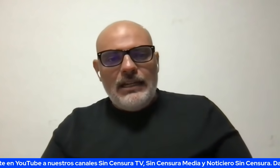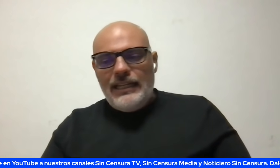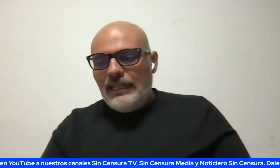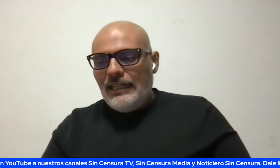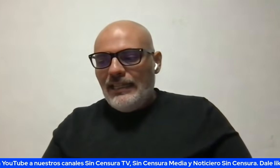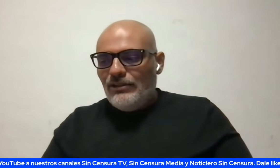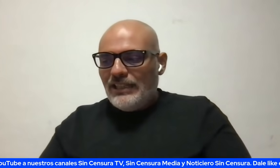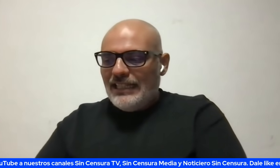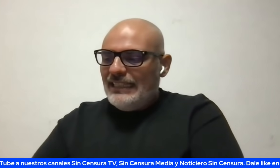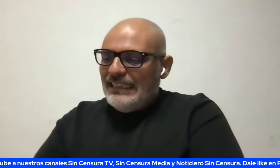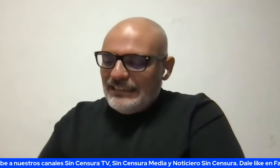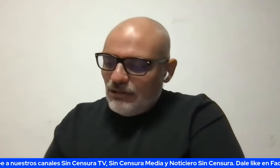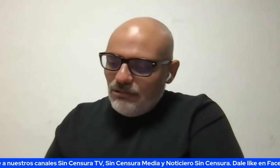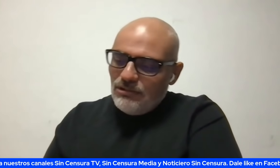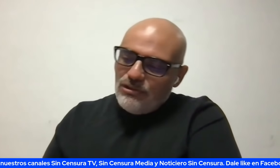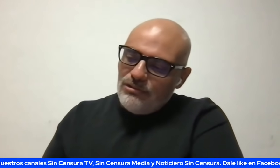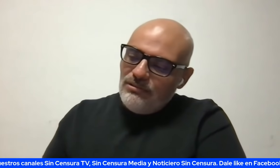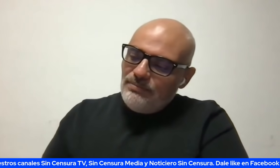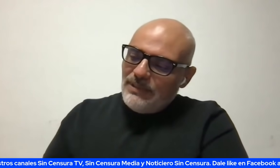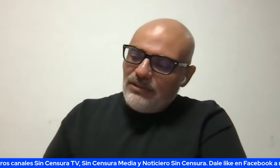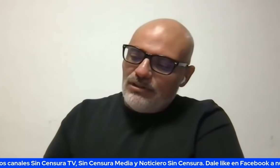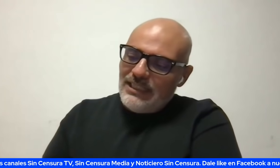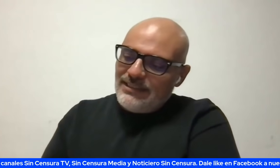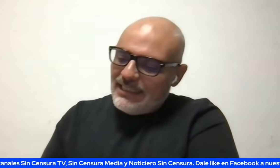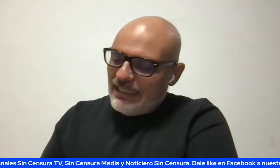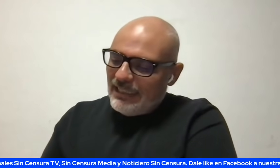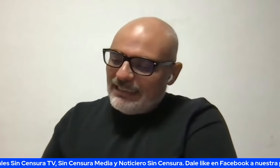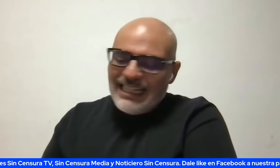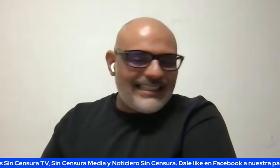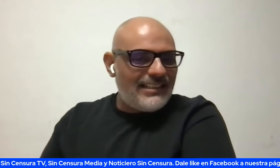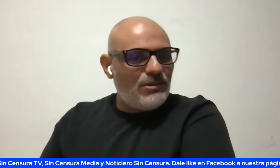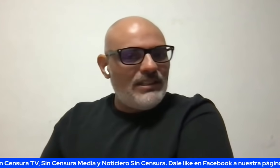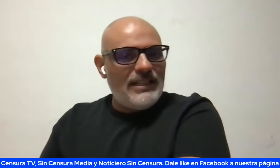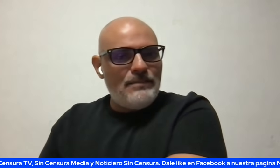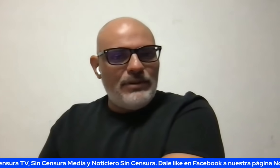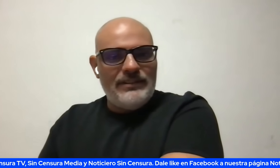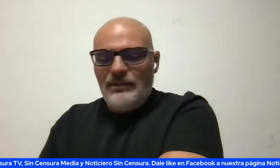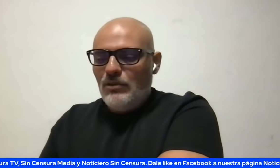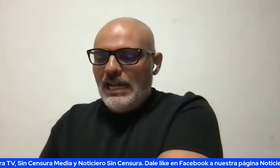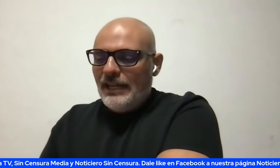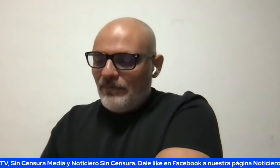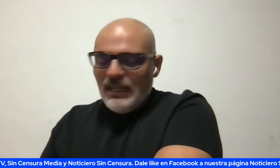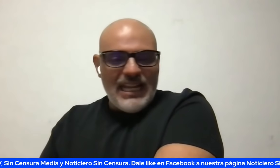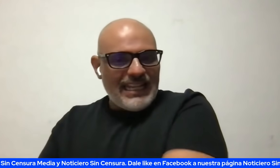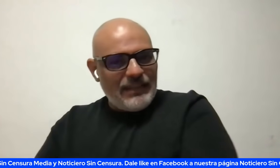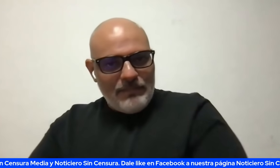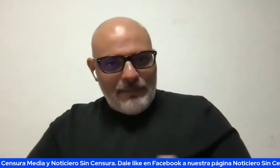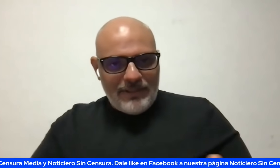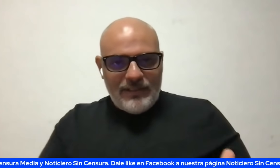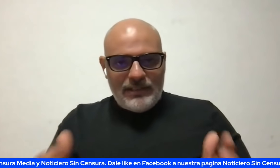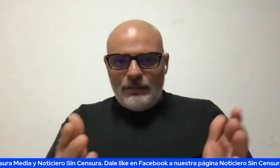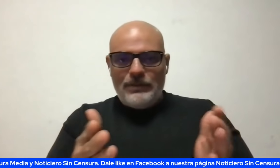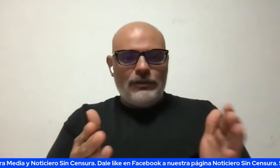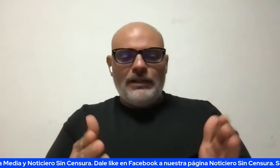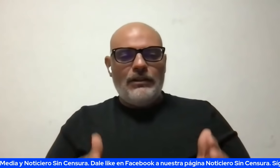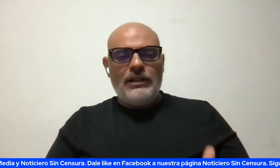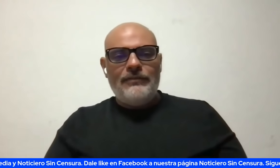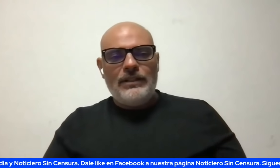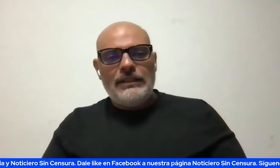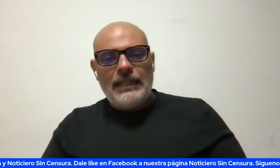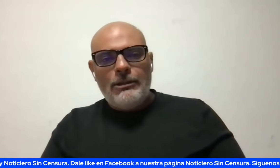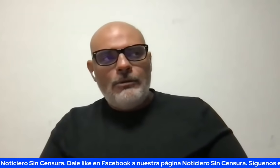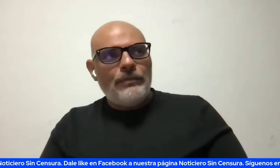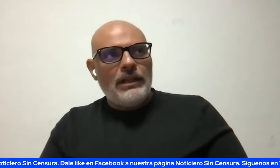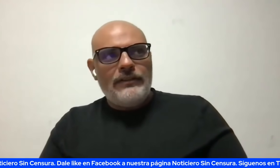hipócritas. O sea, son personas que tratan todo el tiempo de simular. El presidente López